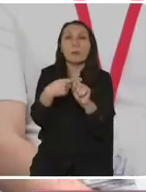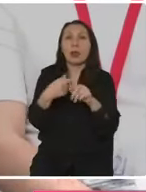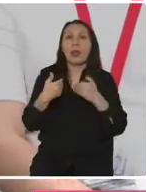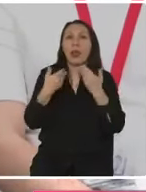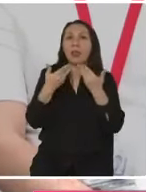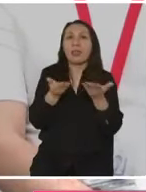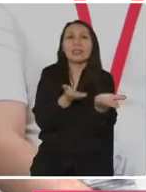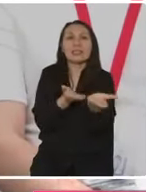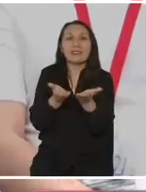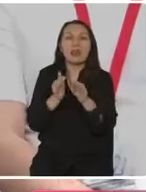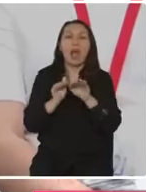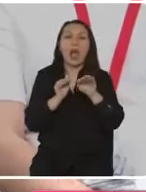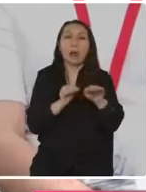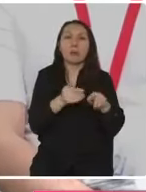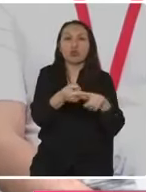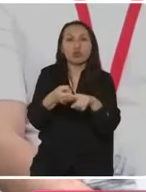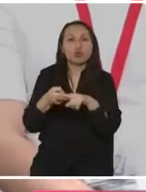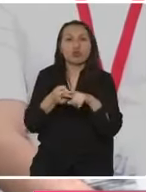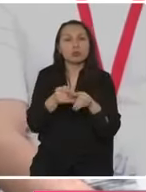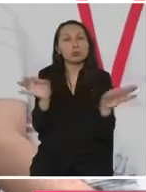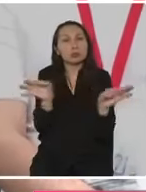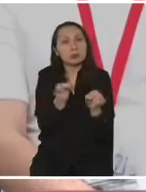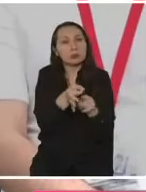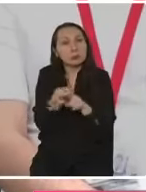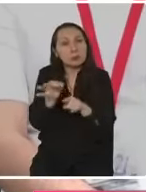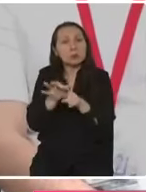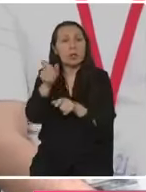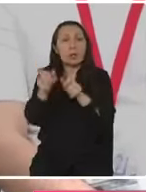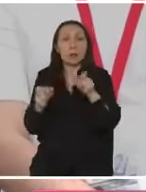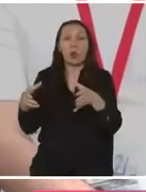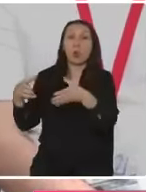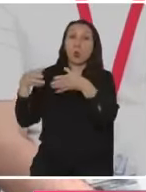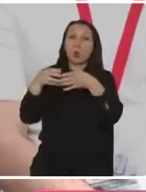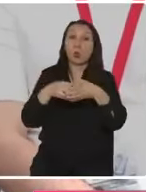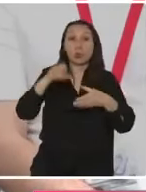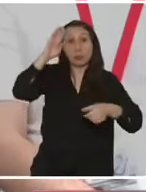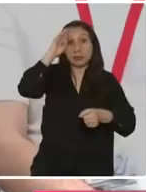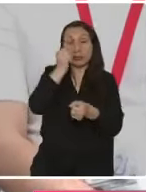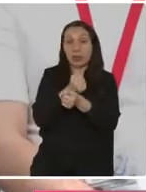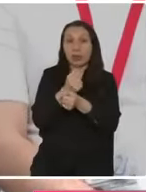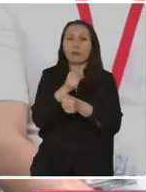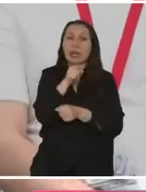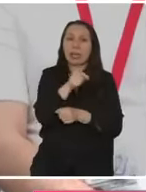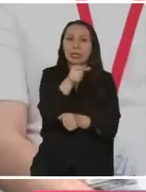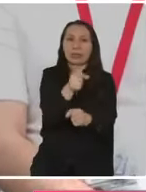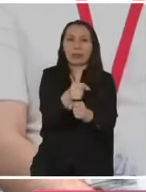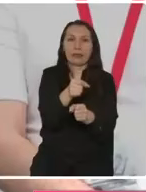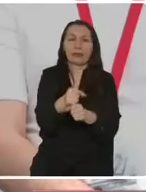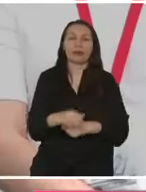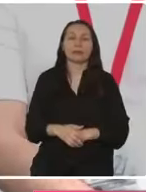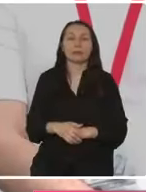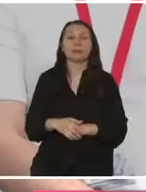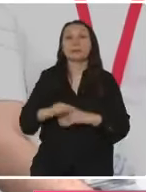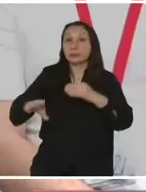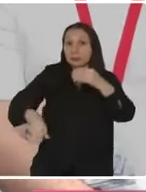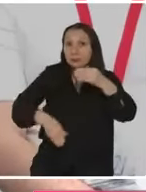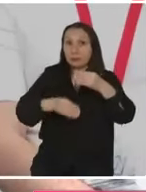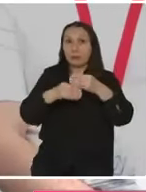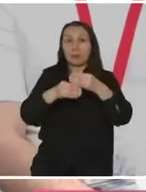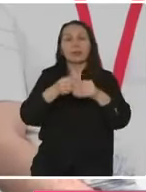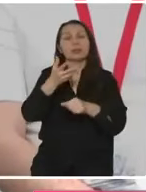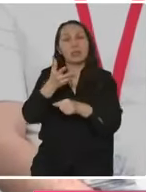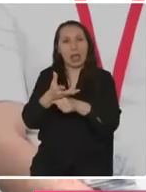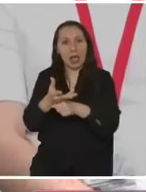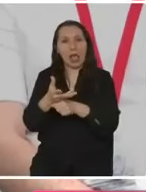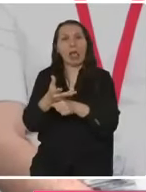entregar servicios de apoyo social y de orientación a las personas. Este grupo de policías va a estar en este trabajo. Adicionalmente,